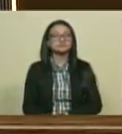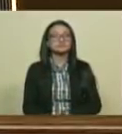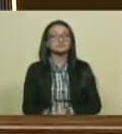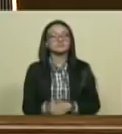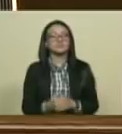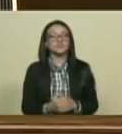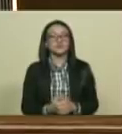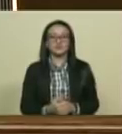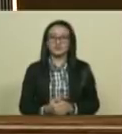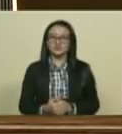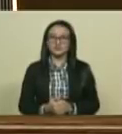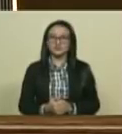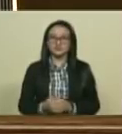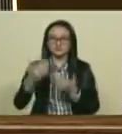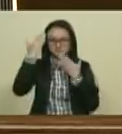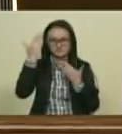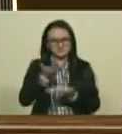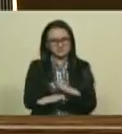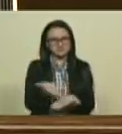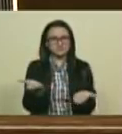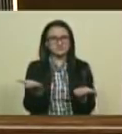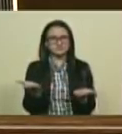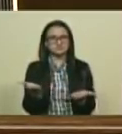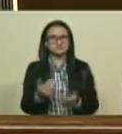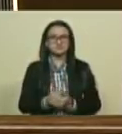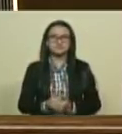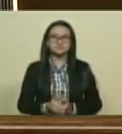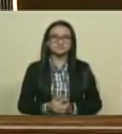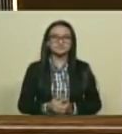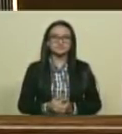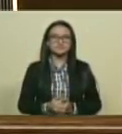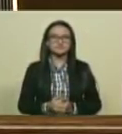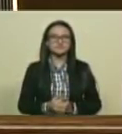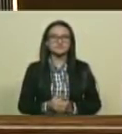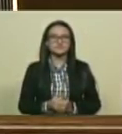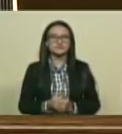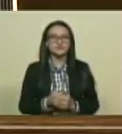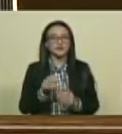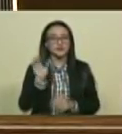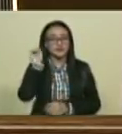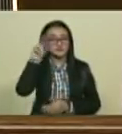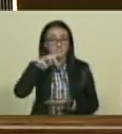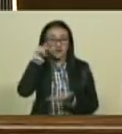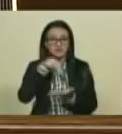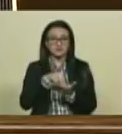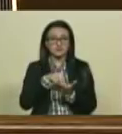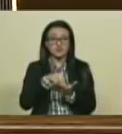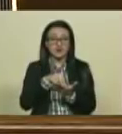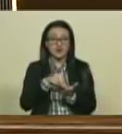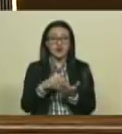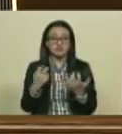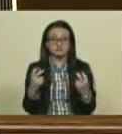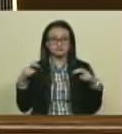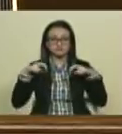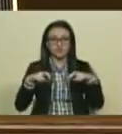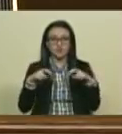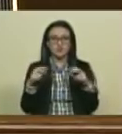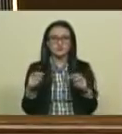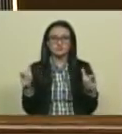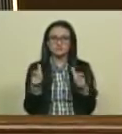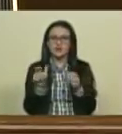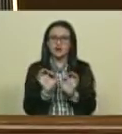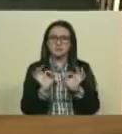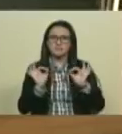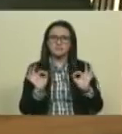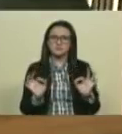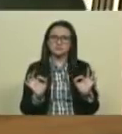Así es, Barry y Verónica, saludos para ustedes. Establecemos el presente contacto desde el Salón Protocolar del Palacio Federal Legislativo. A esta hora se realiza una sesión especial con